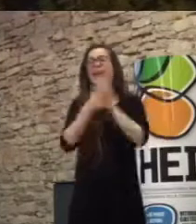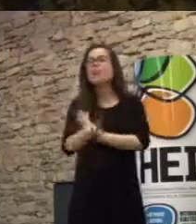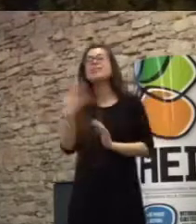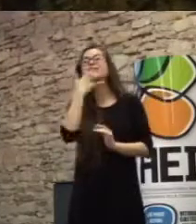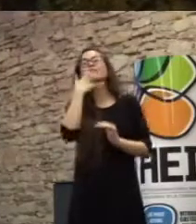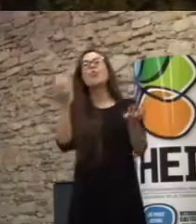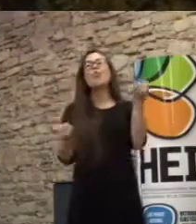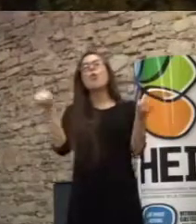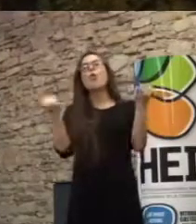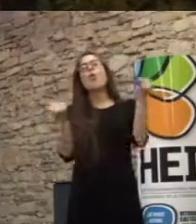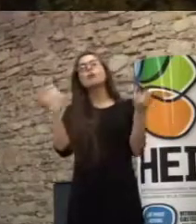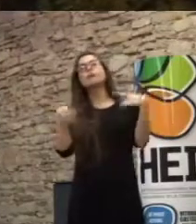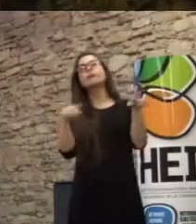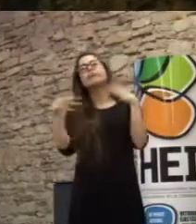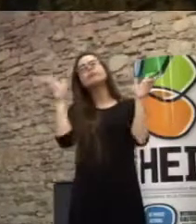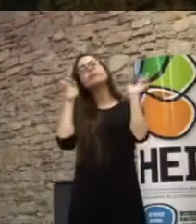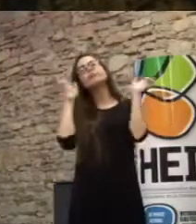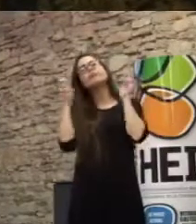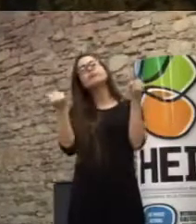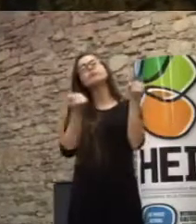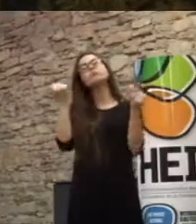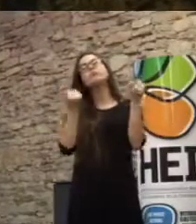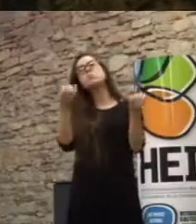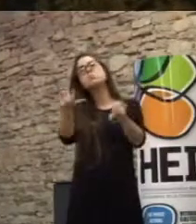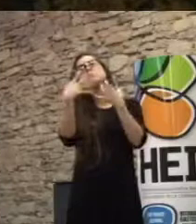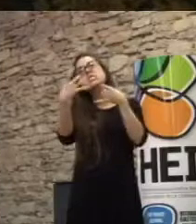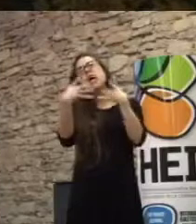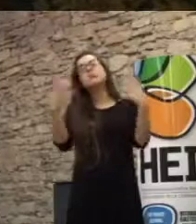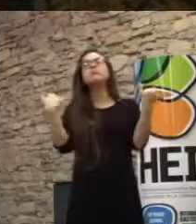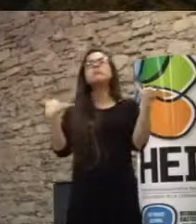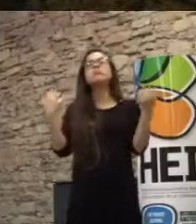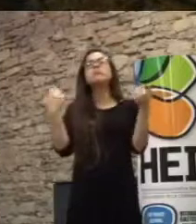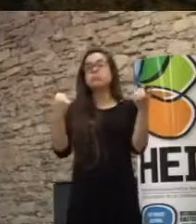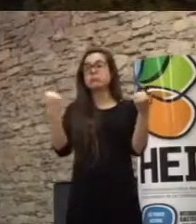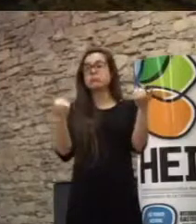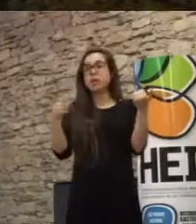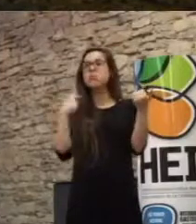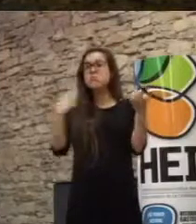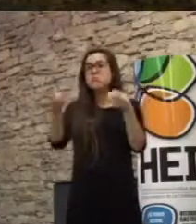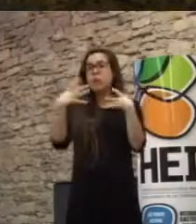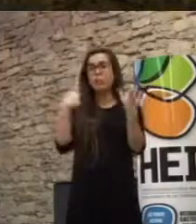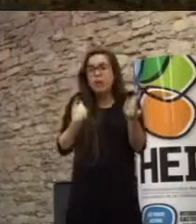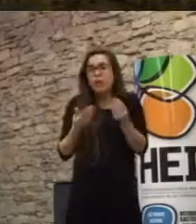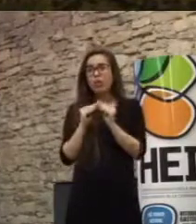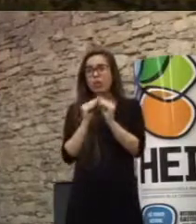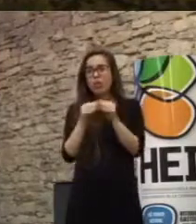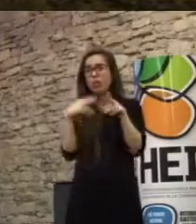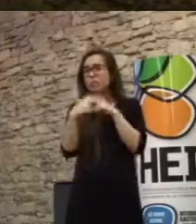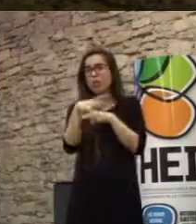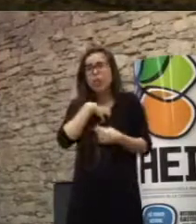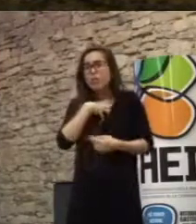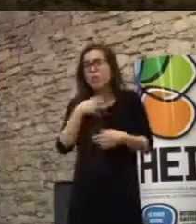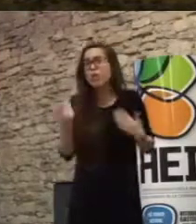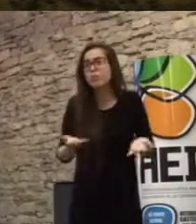cero que eusko irratia o lo que sea y te dan un mensaje vale pues el mensaje te llega pero no puedes hacer nada si entre la persona que